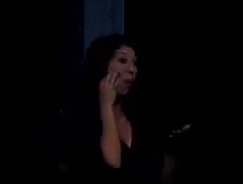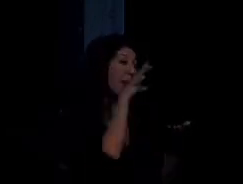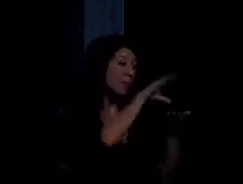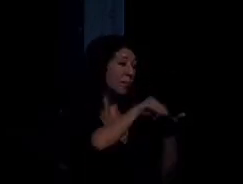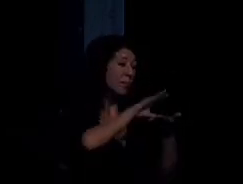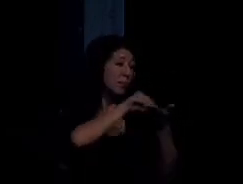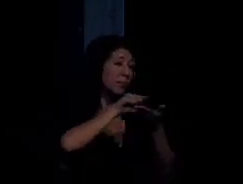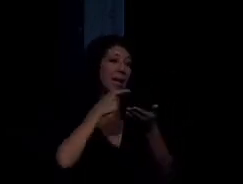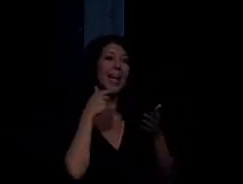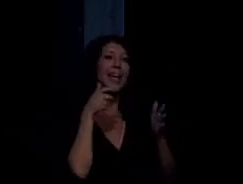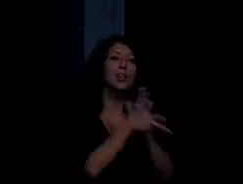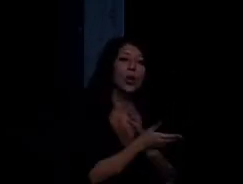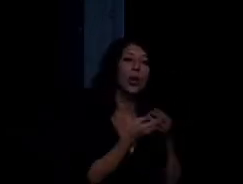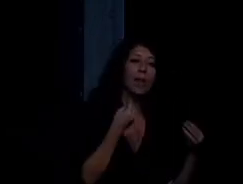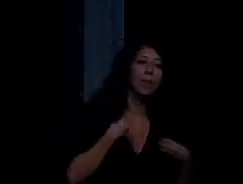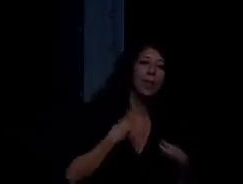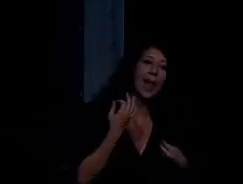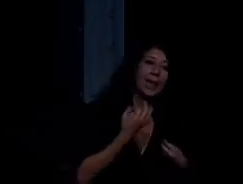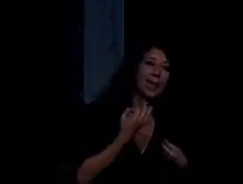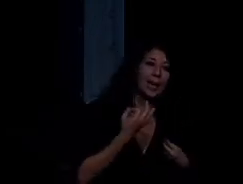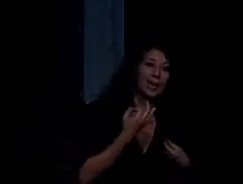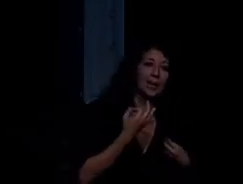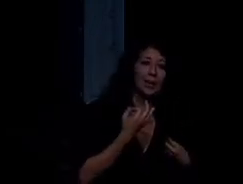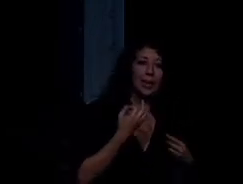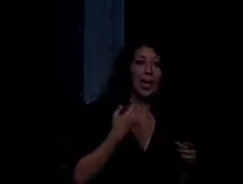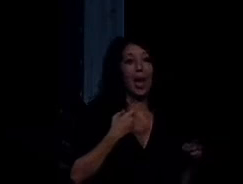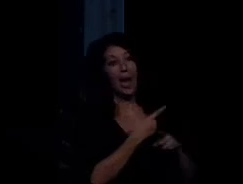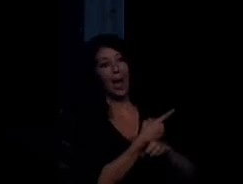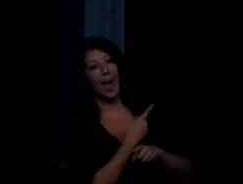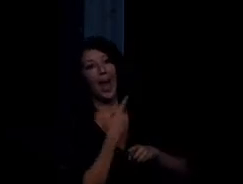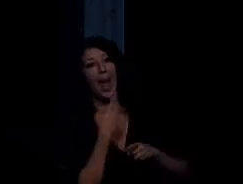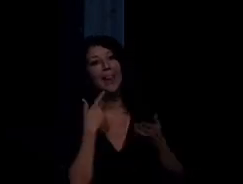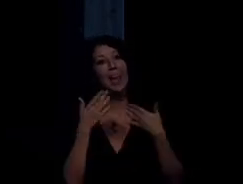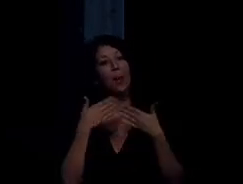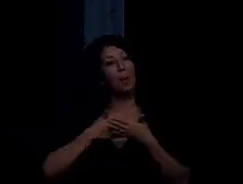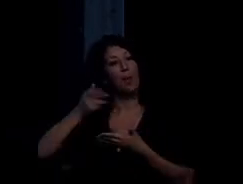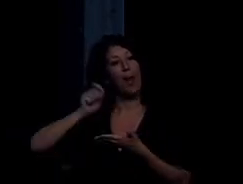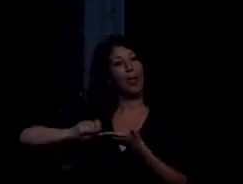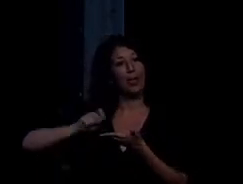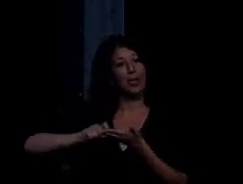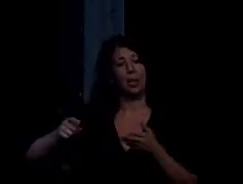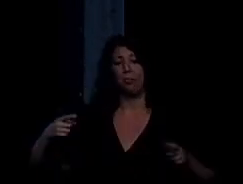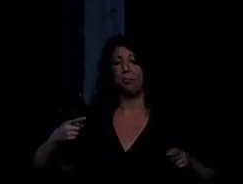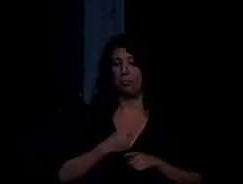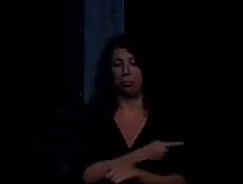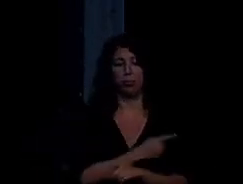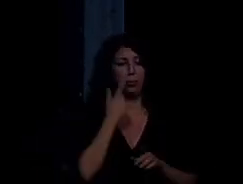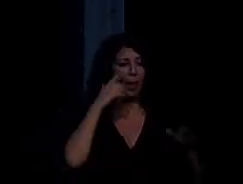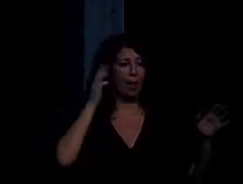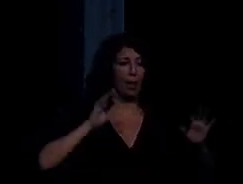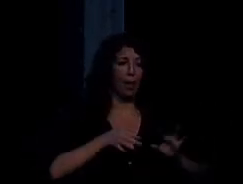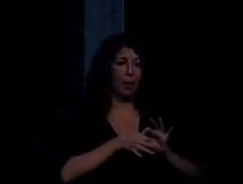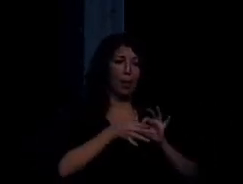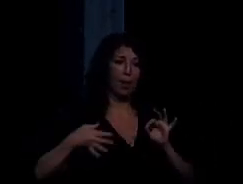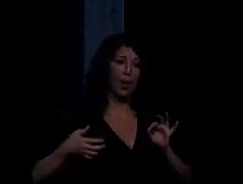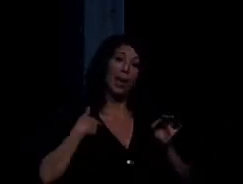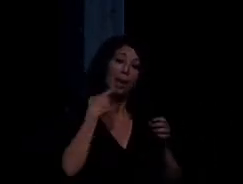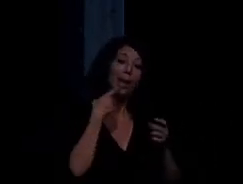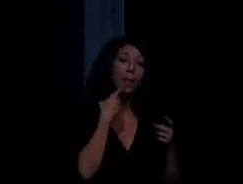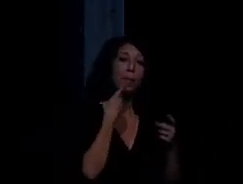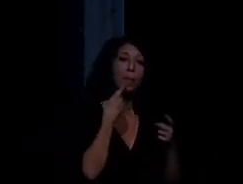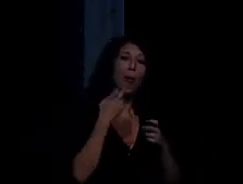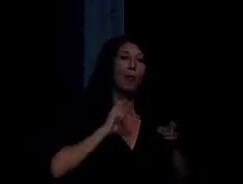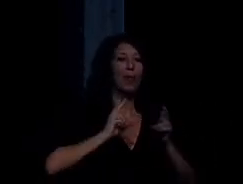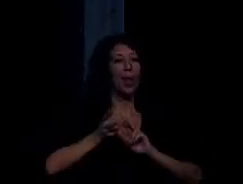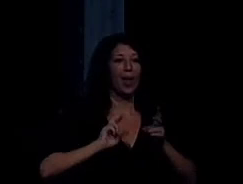claro, las historias de vida es lo contrario a realizar una entrevista periodística. No es una cuestión de pregunta-respuesta, sino que vamos creando relato.